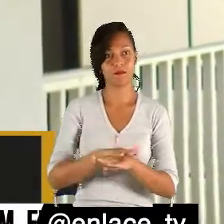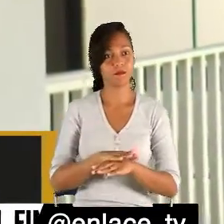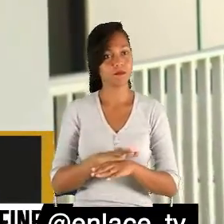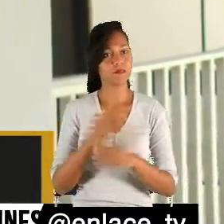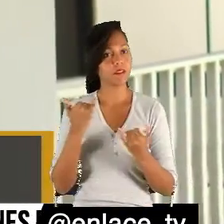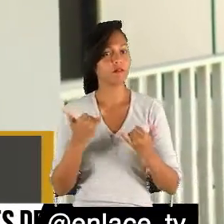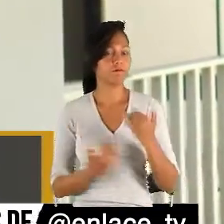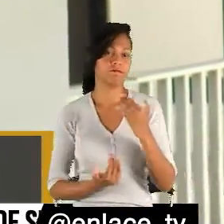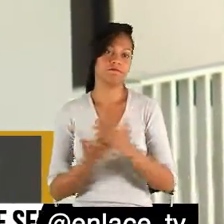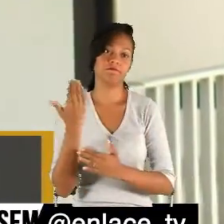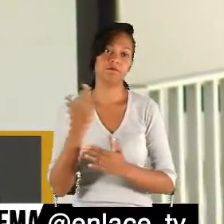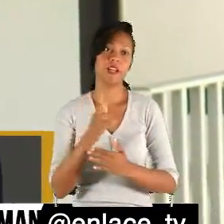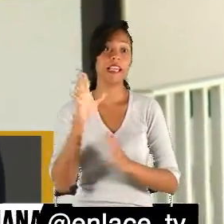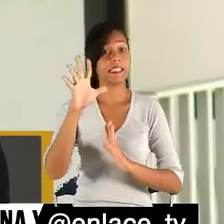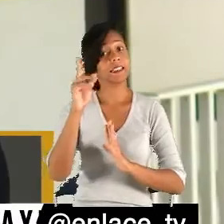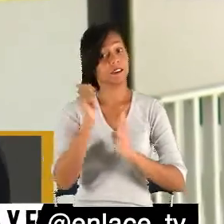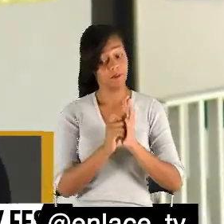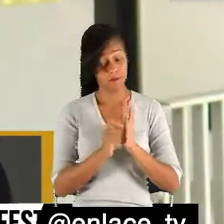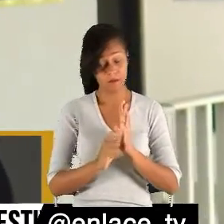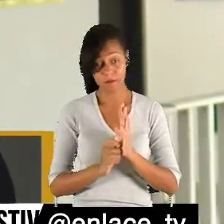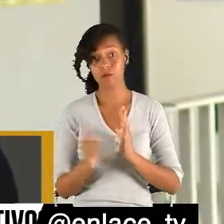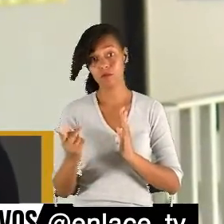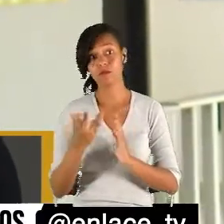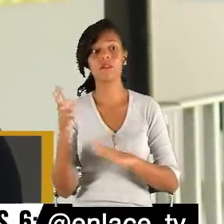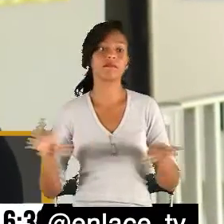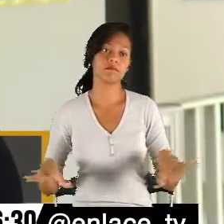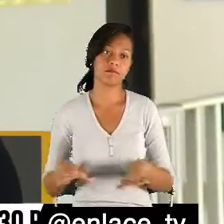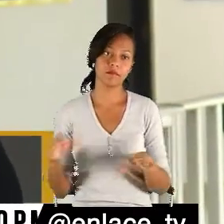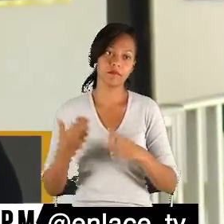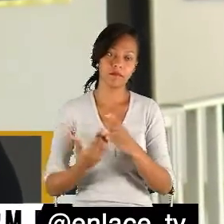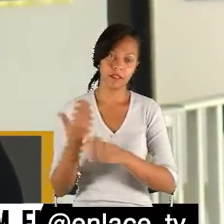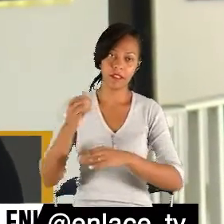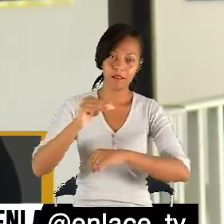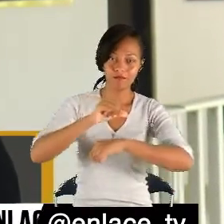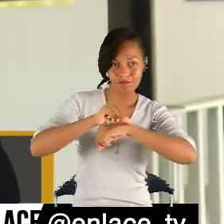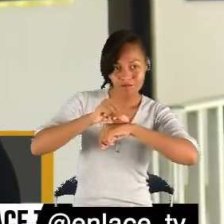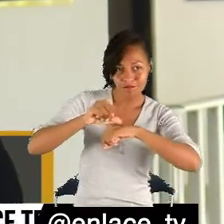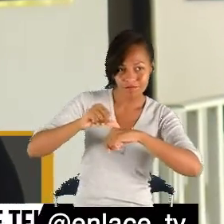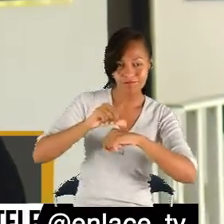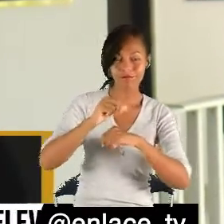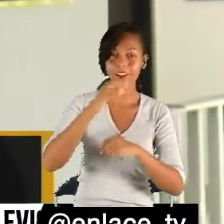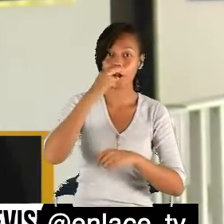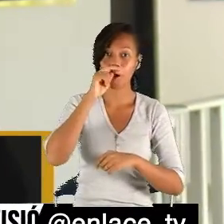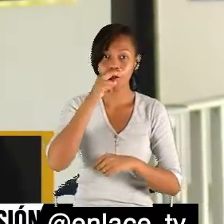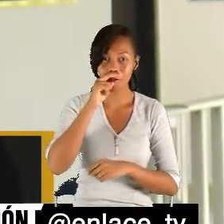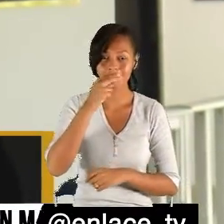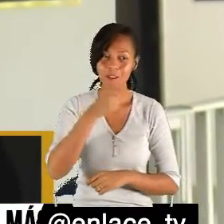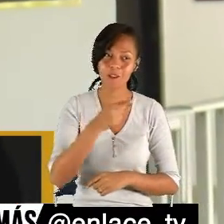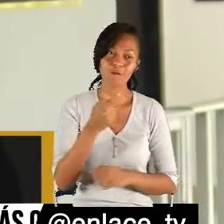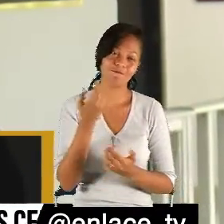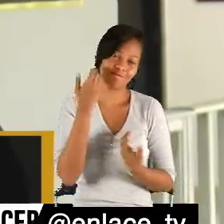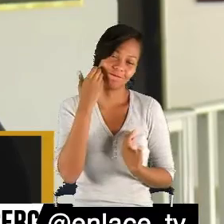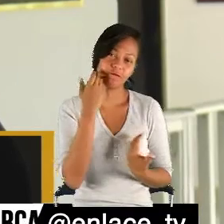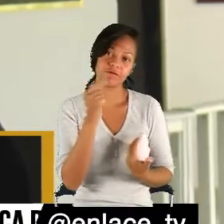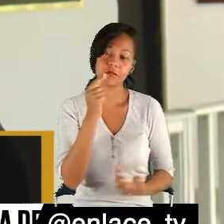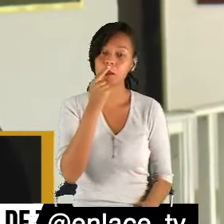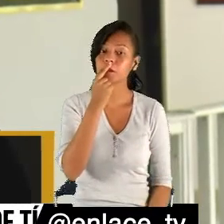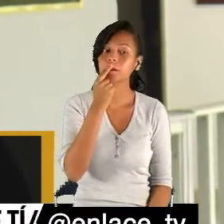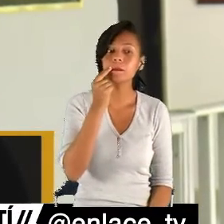esta nuestra quinta jornada e intervención a niños con un labio fisurado y paladar hendido